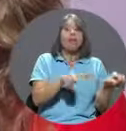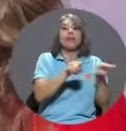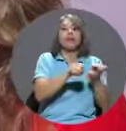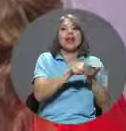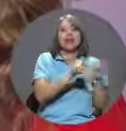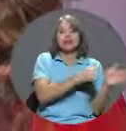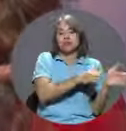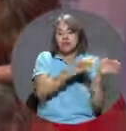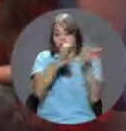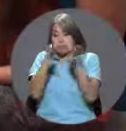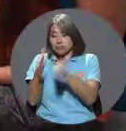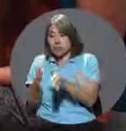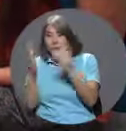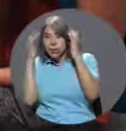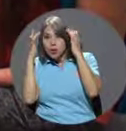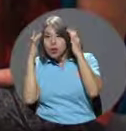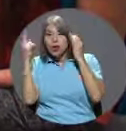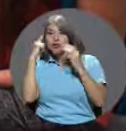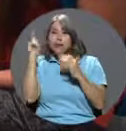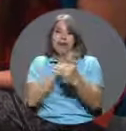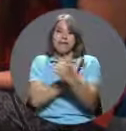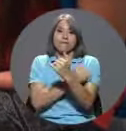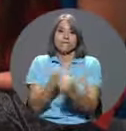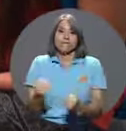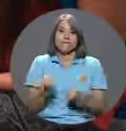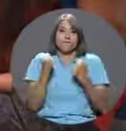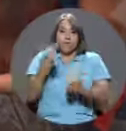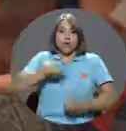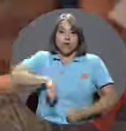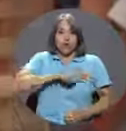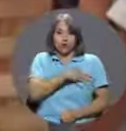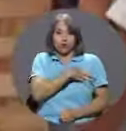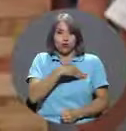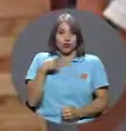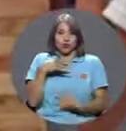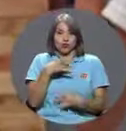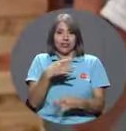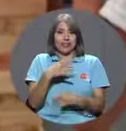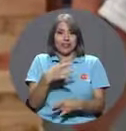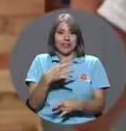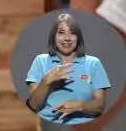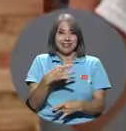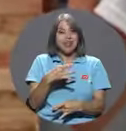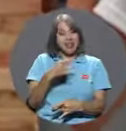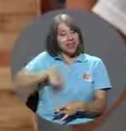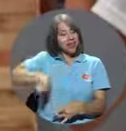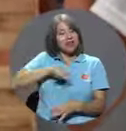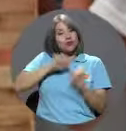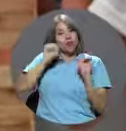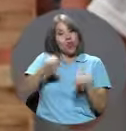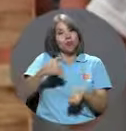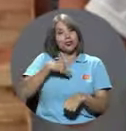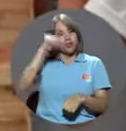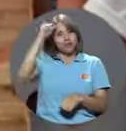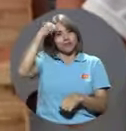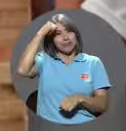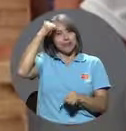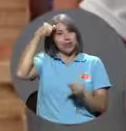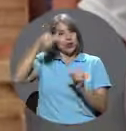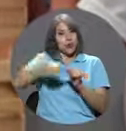por fortalecer nuestros gustos, nuestros intereses y llevarnos un recuerdo bonito de la universidad. Que no todo sea estrés y